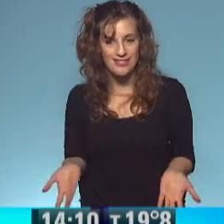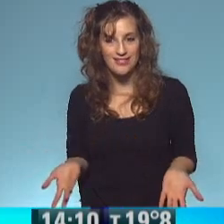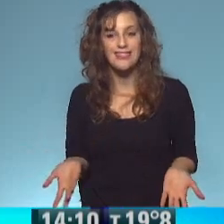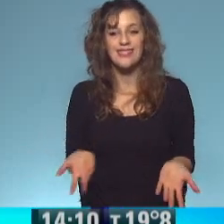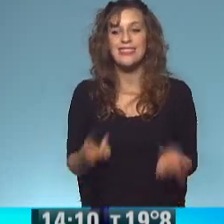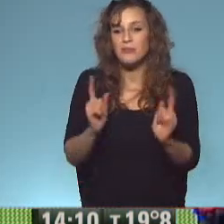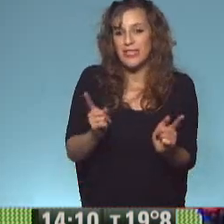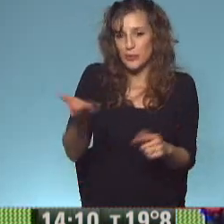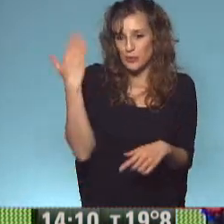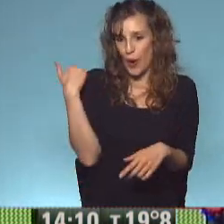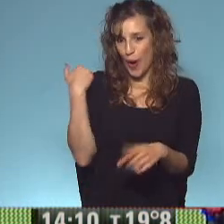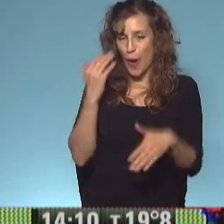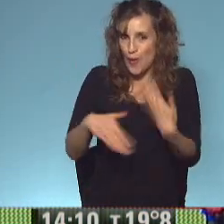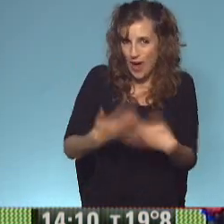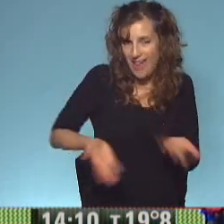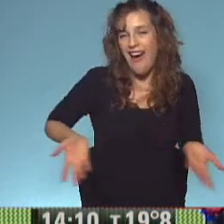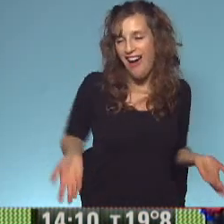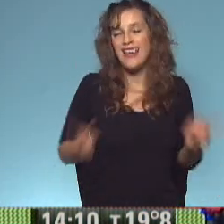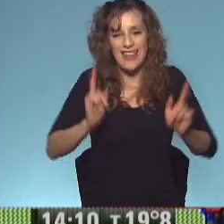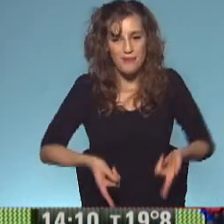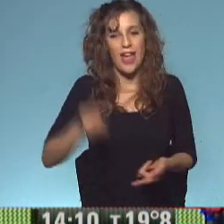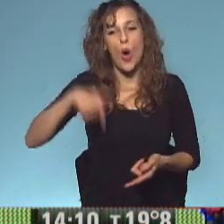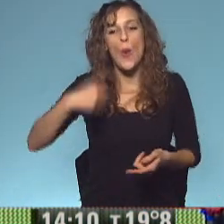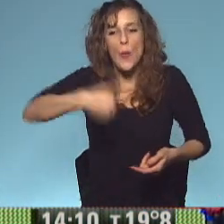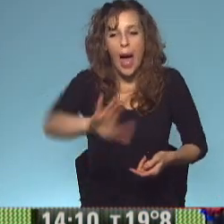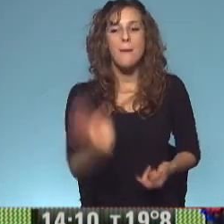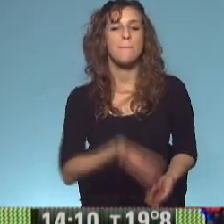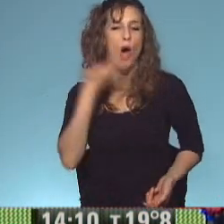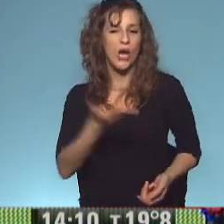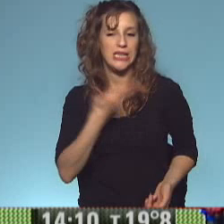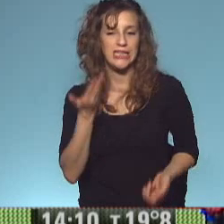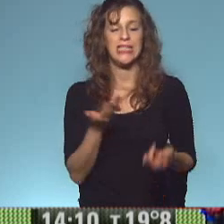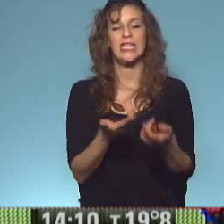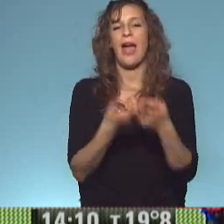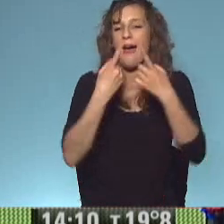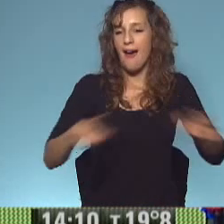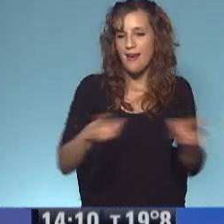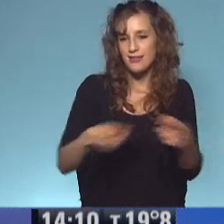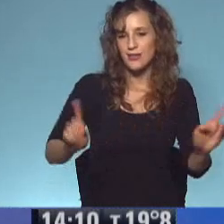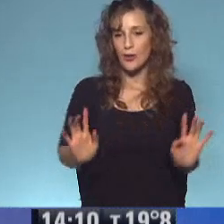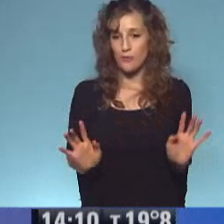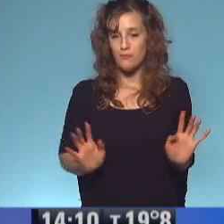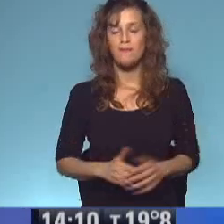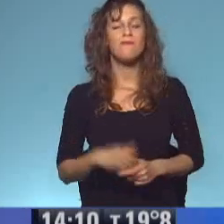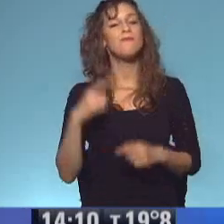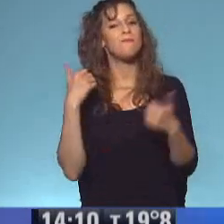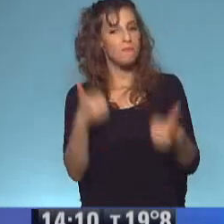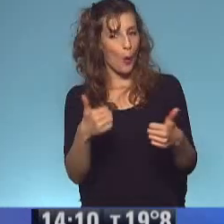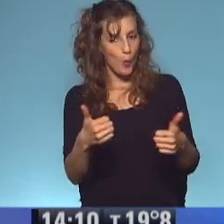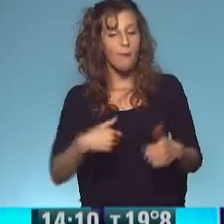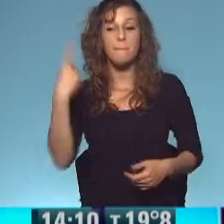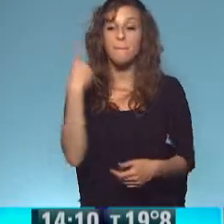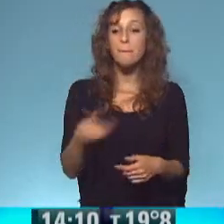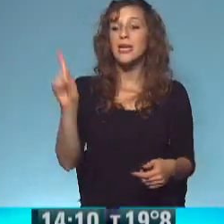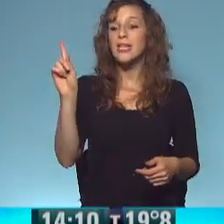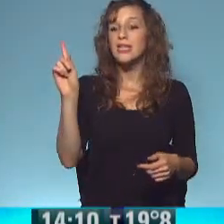Siempre, jugamos. Pero hoy vamos a jugar con poesías, con rimas, con canciones. Perfecto, pero antes, para introducirnos en